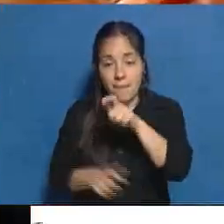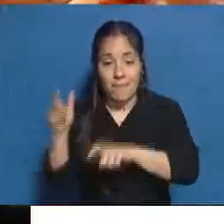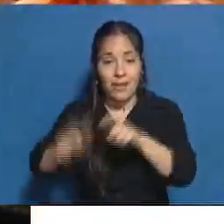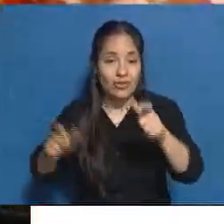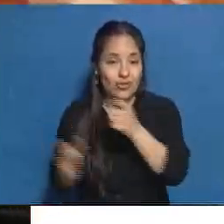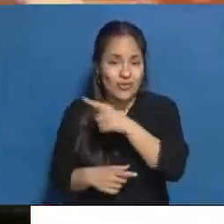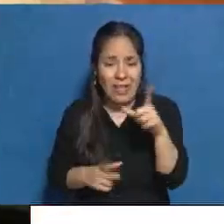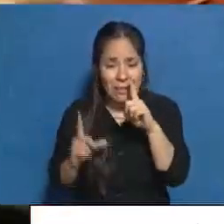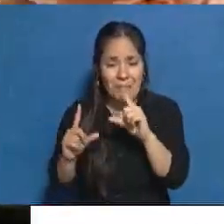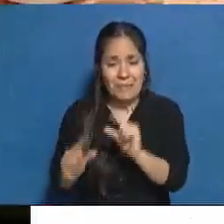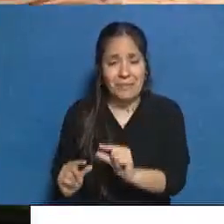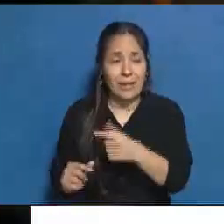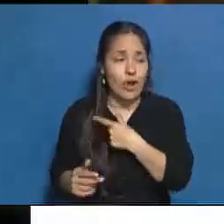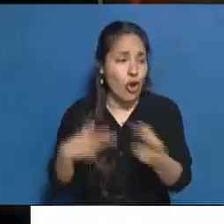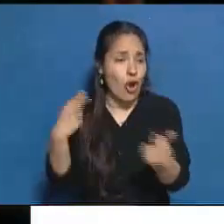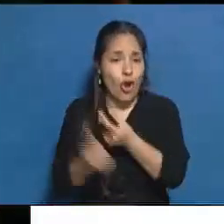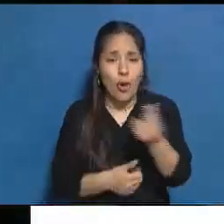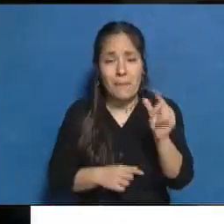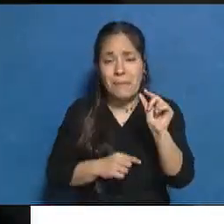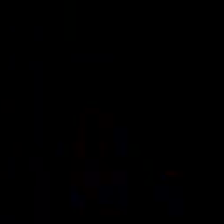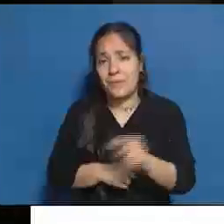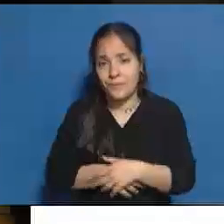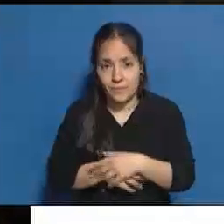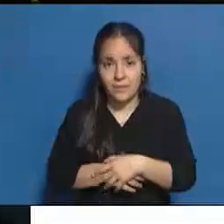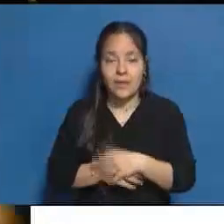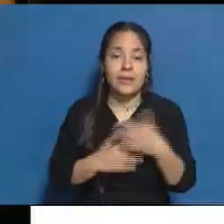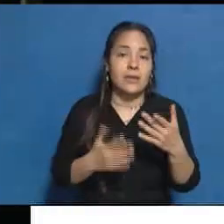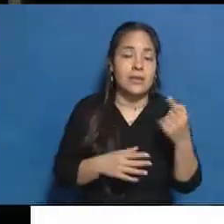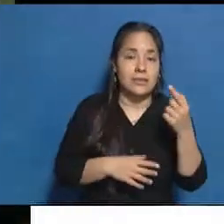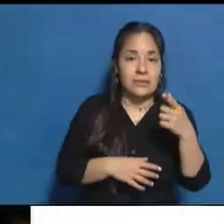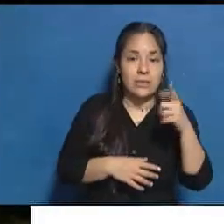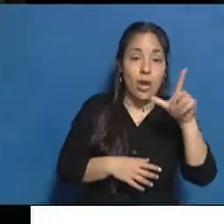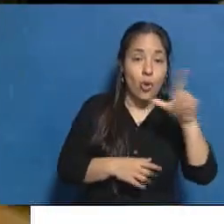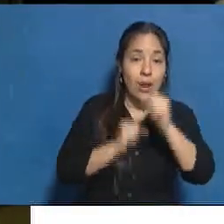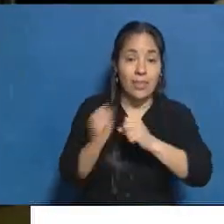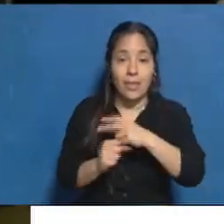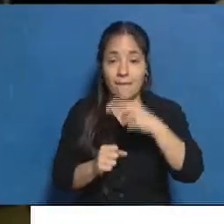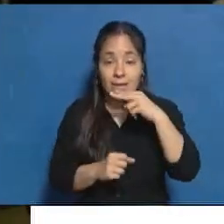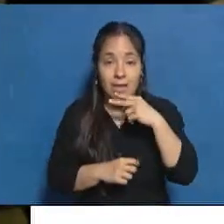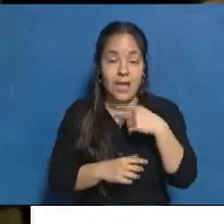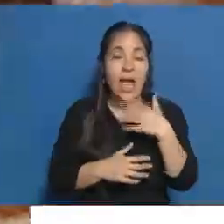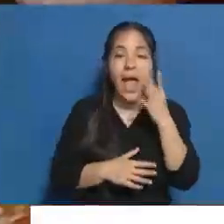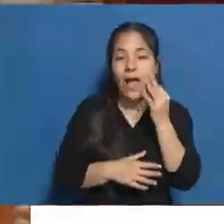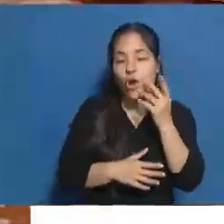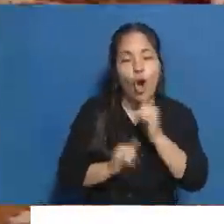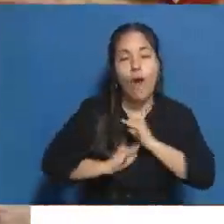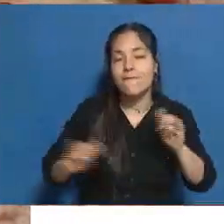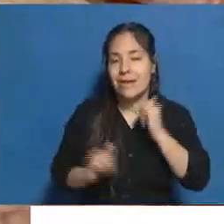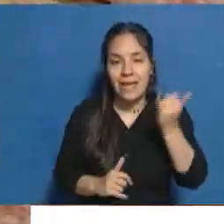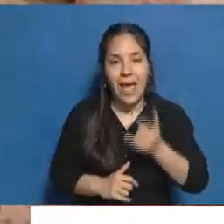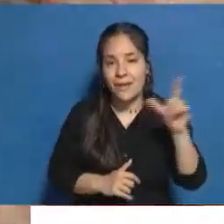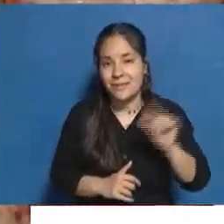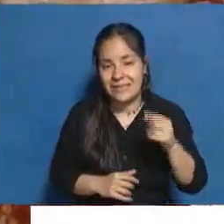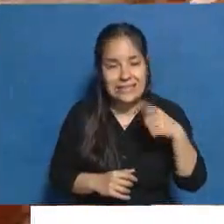el consumo de carne vacuna entre semana te lleva mucho oferta South criollo molida algo para estofado ya